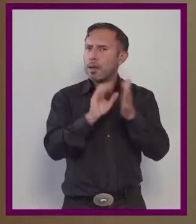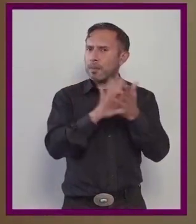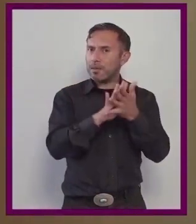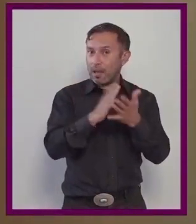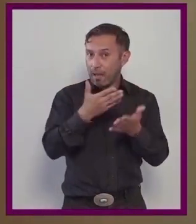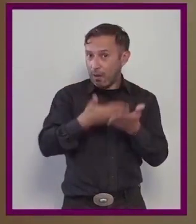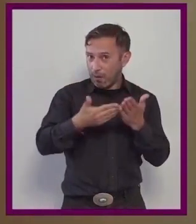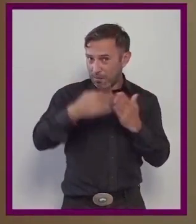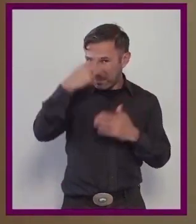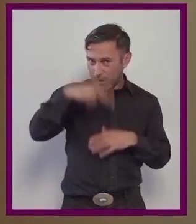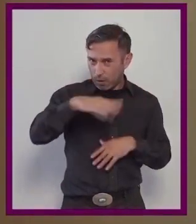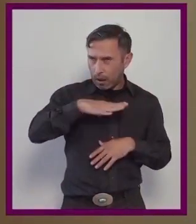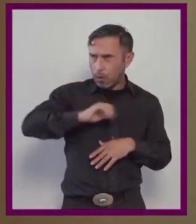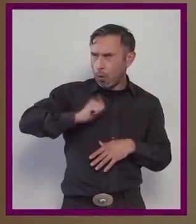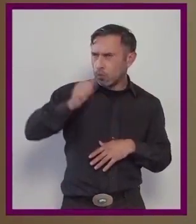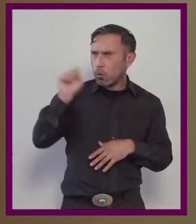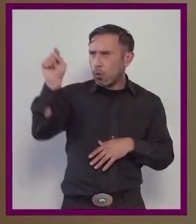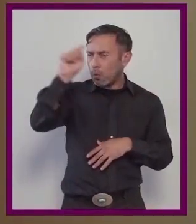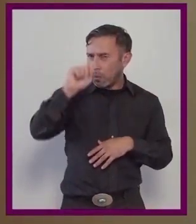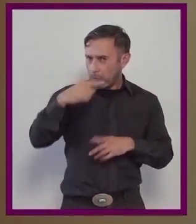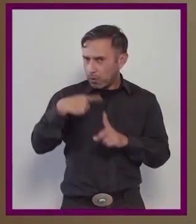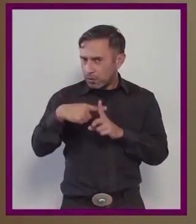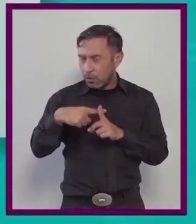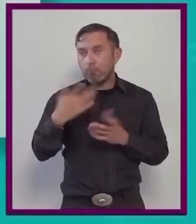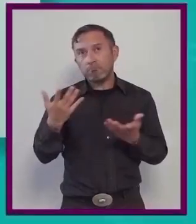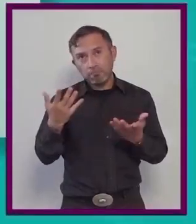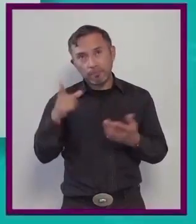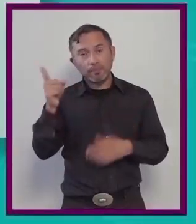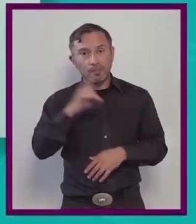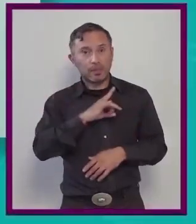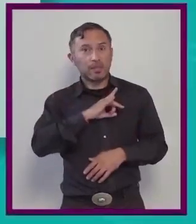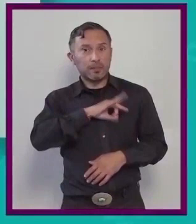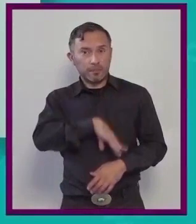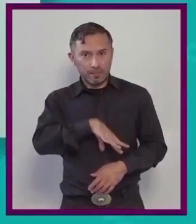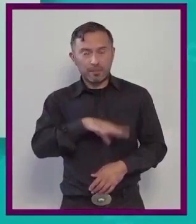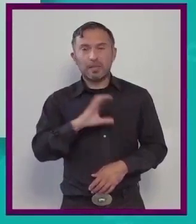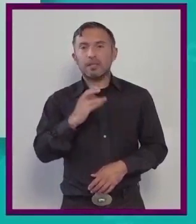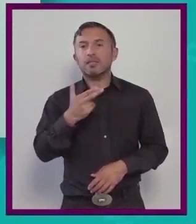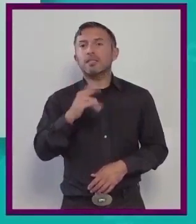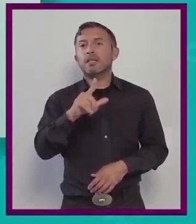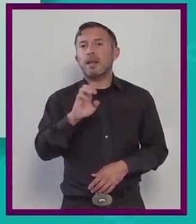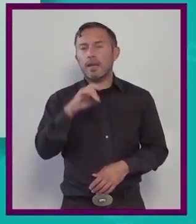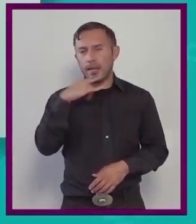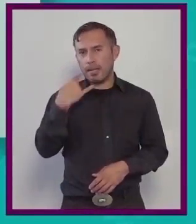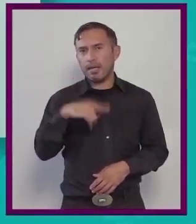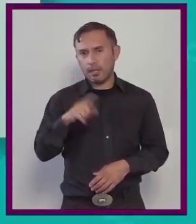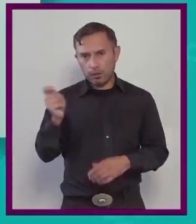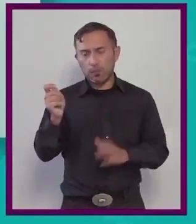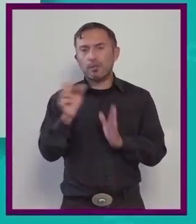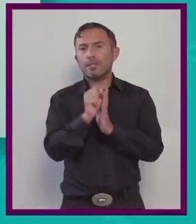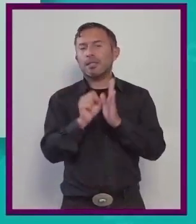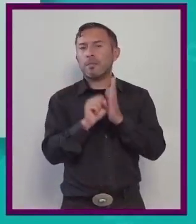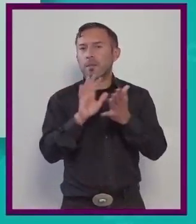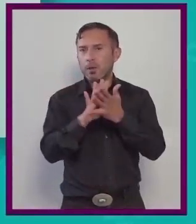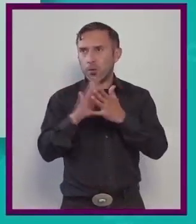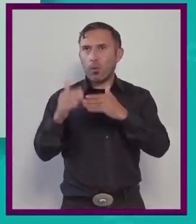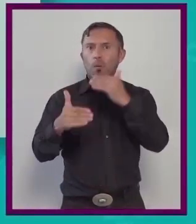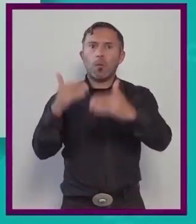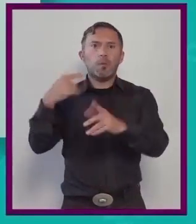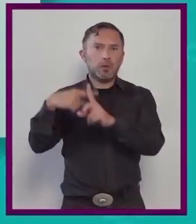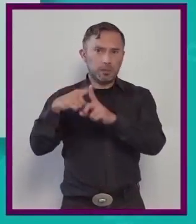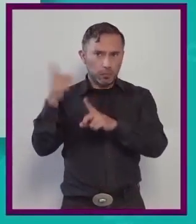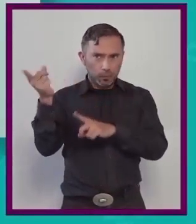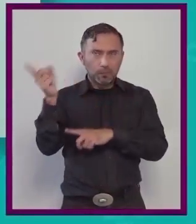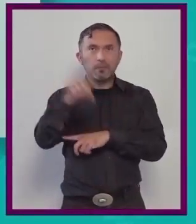un sistema penal análogo al que hoy tenemos? Chile es punta de lanza dentro del sistema penal